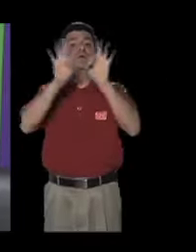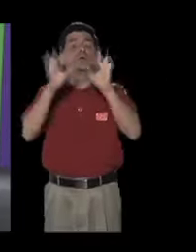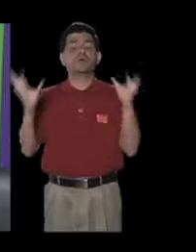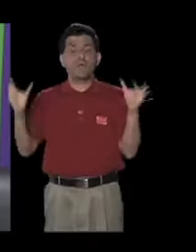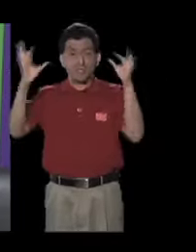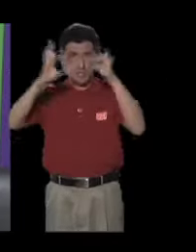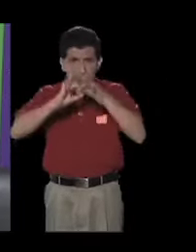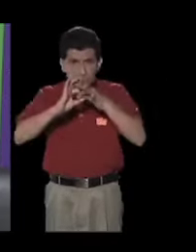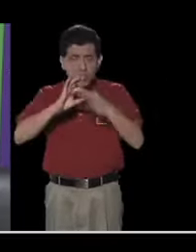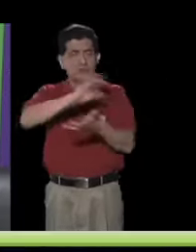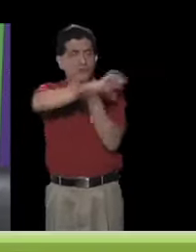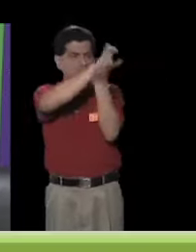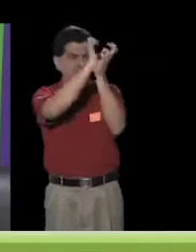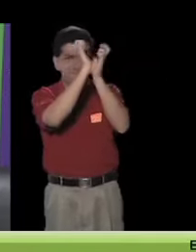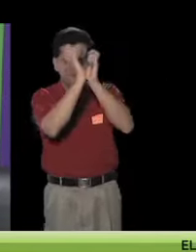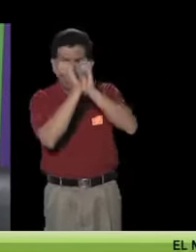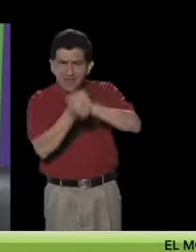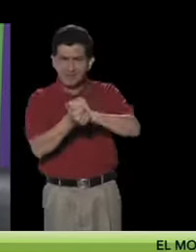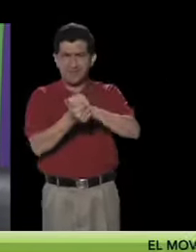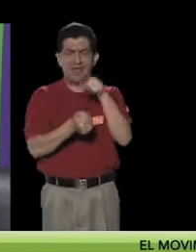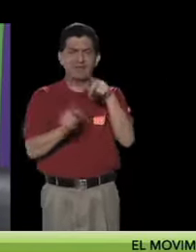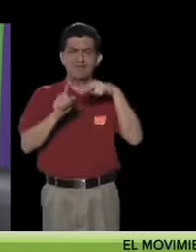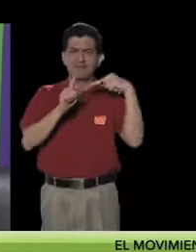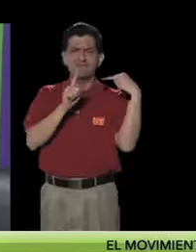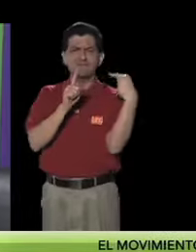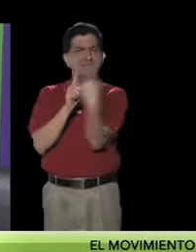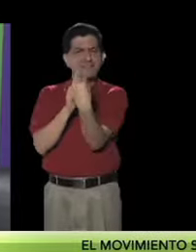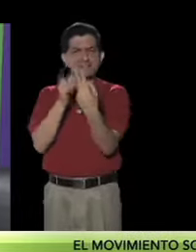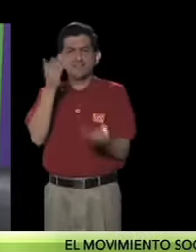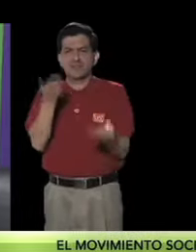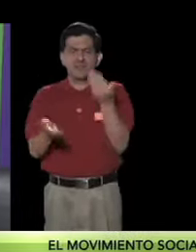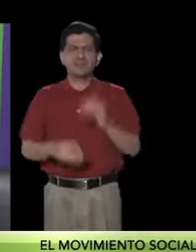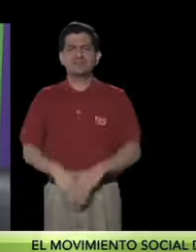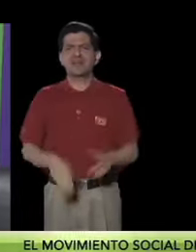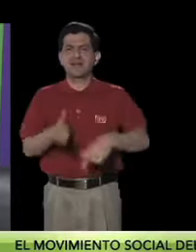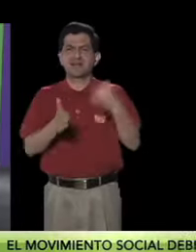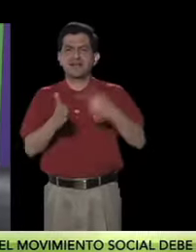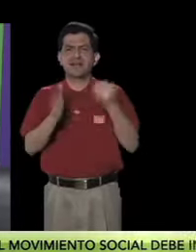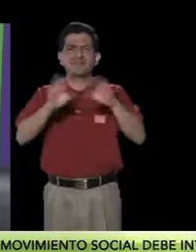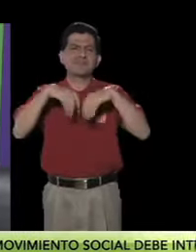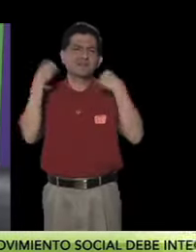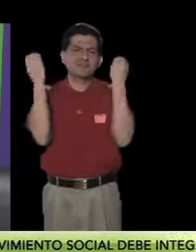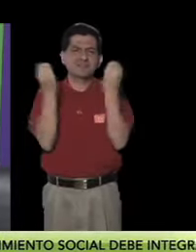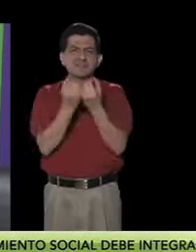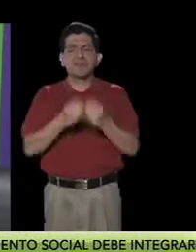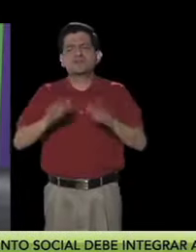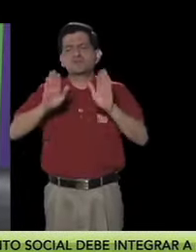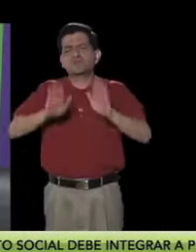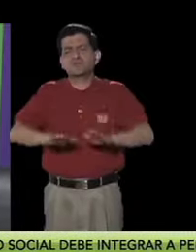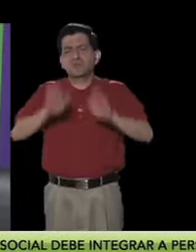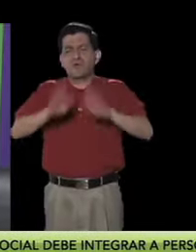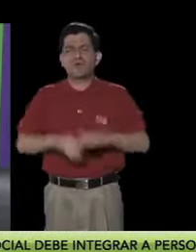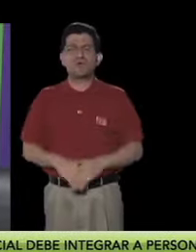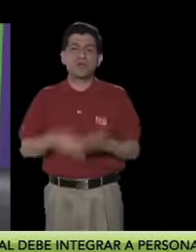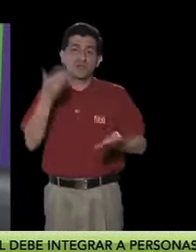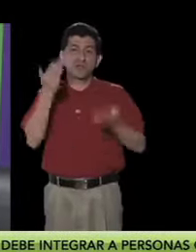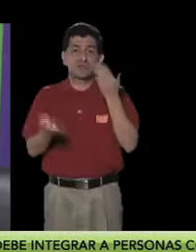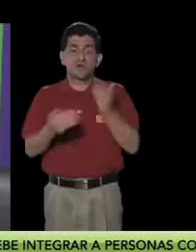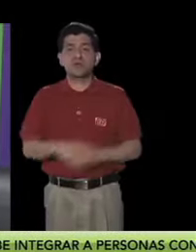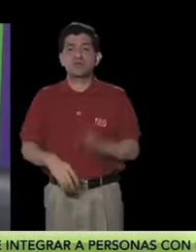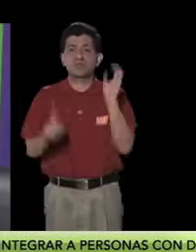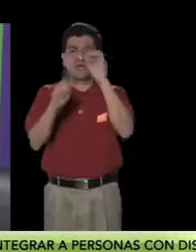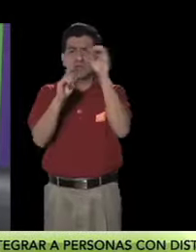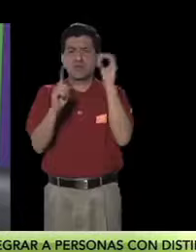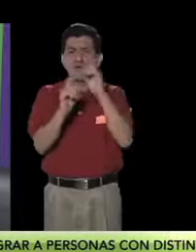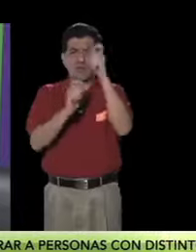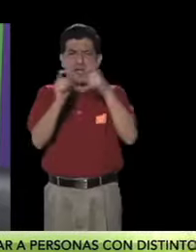es fundamental que nos organicemos y transformemos esa visión de muchas veces unas organizaciones pasivas o que se